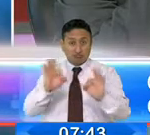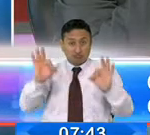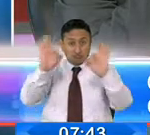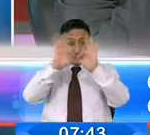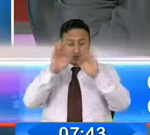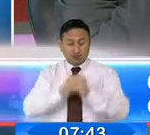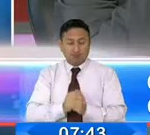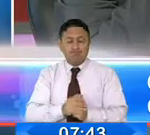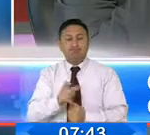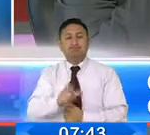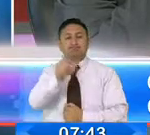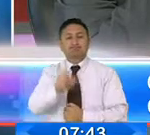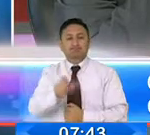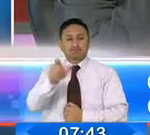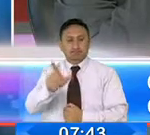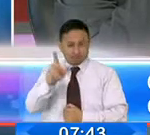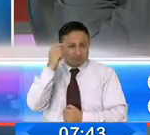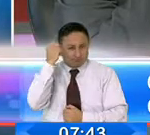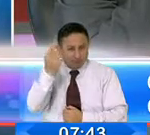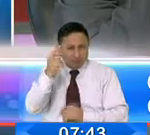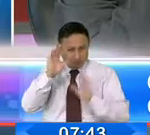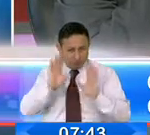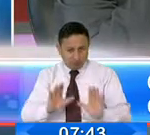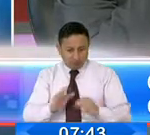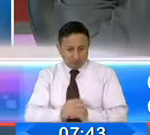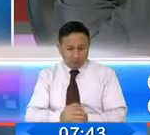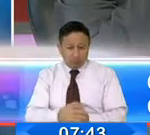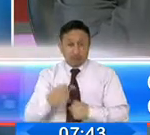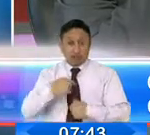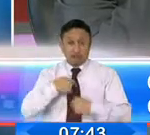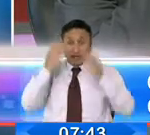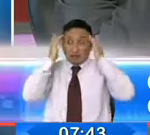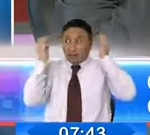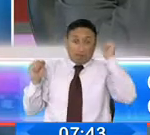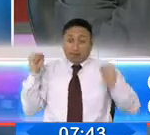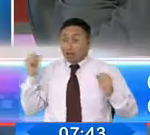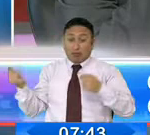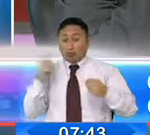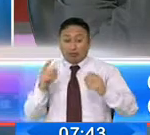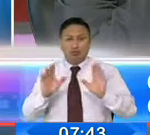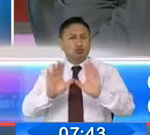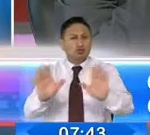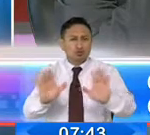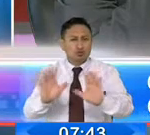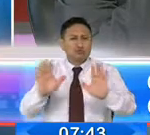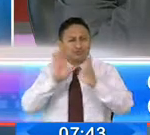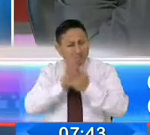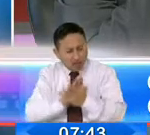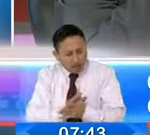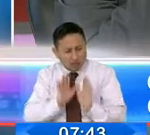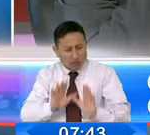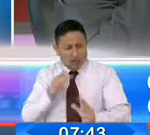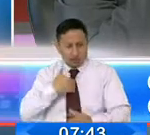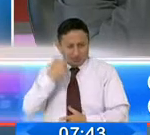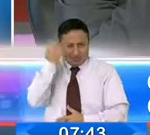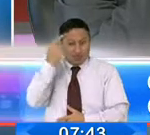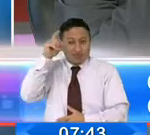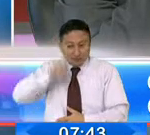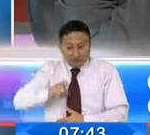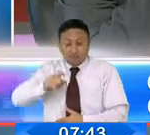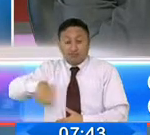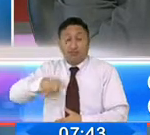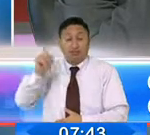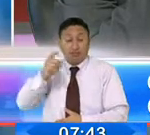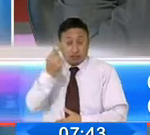que la ciudadanía pueda entender. No debemos desesperarnos, porque obviamente entendemos las necesidades de los